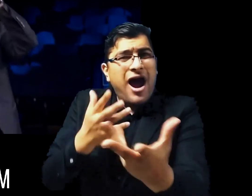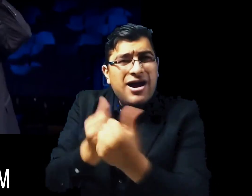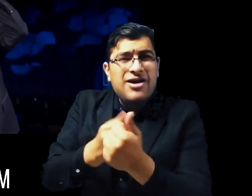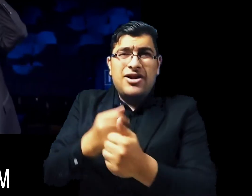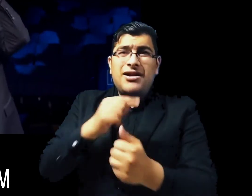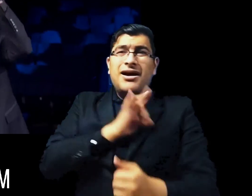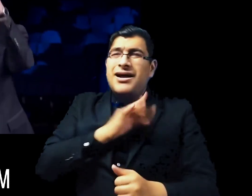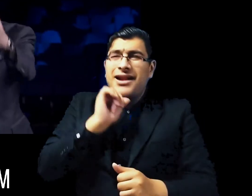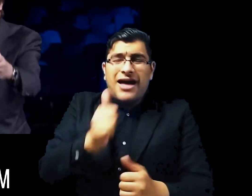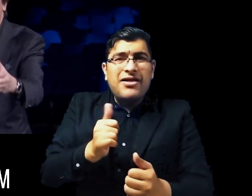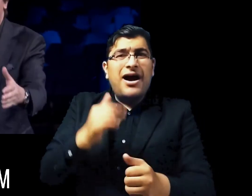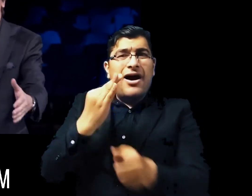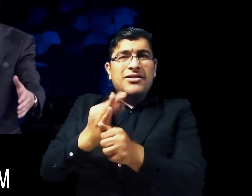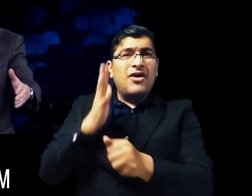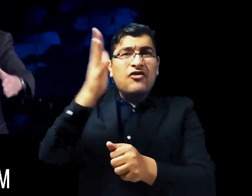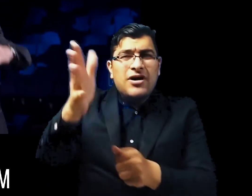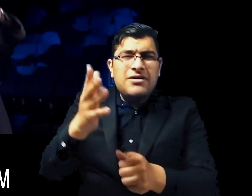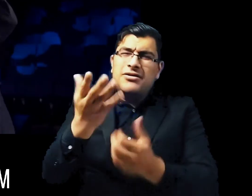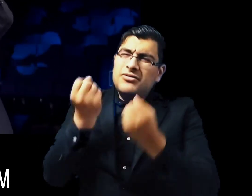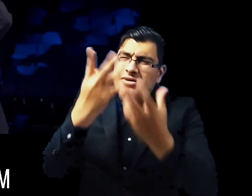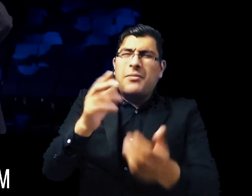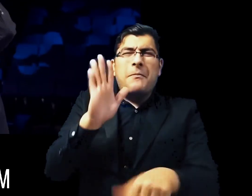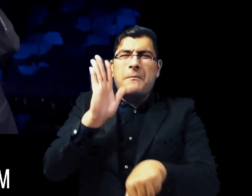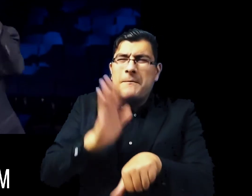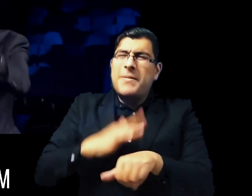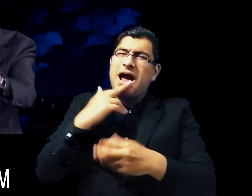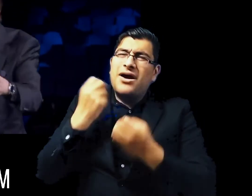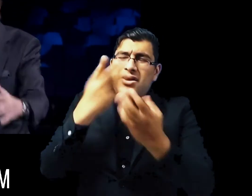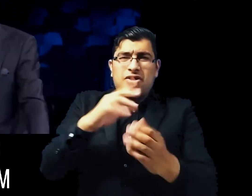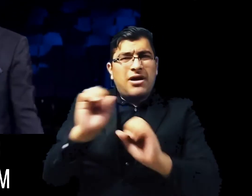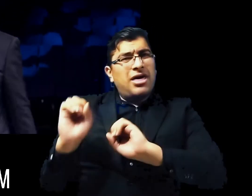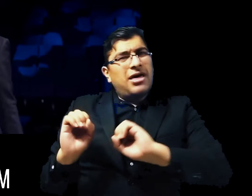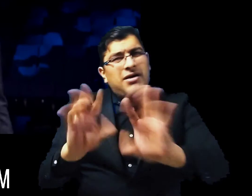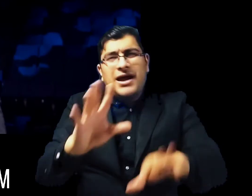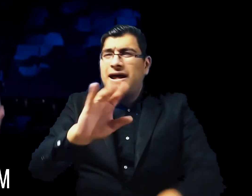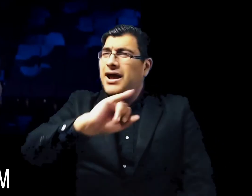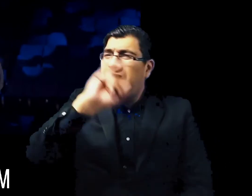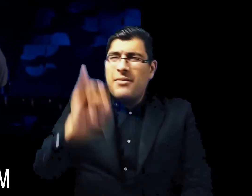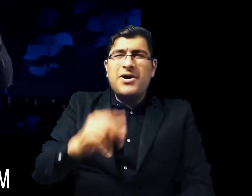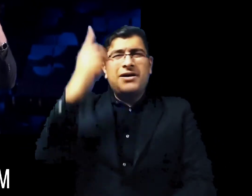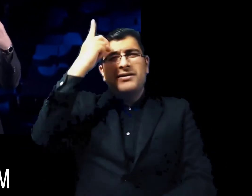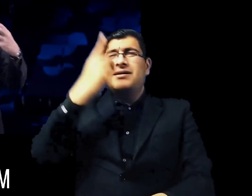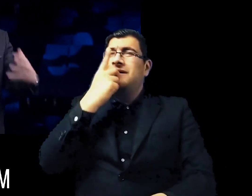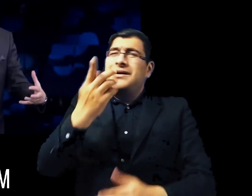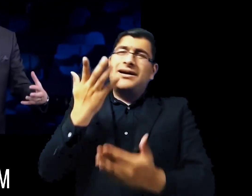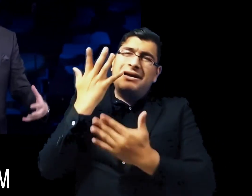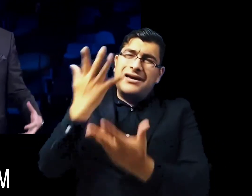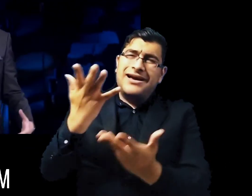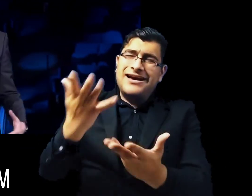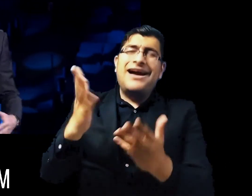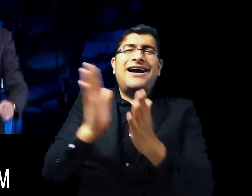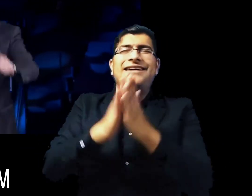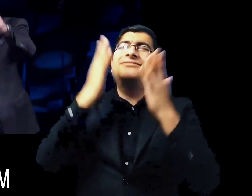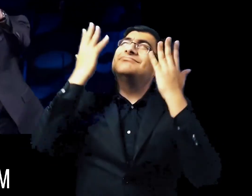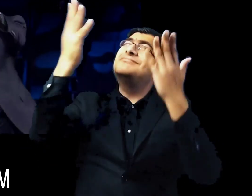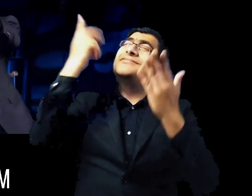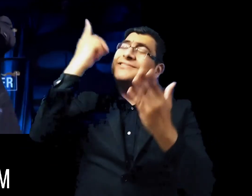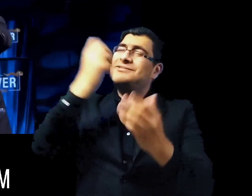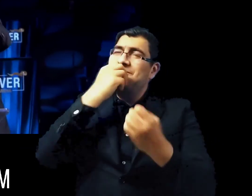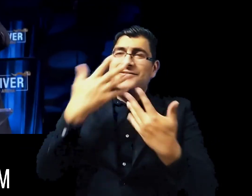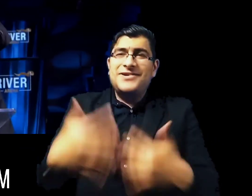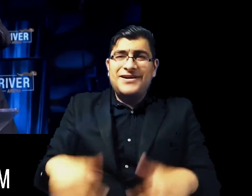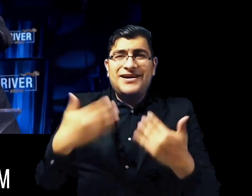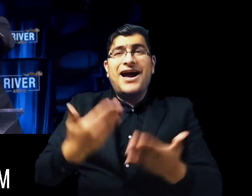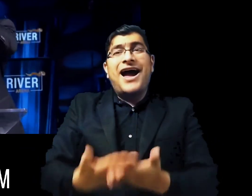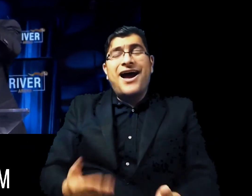he aquí lo que viene será mayor, he aquí no te dejo, dice el Señor. Aleluya, bendito sea el Señor. Estoy